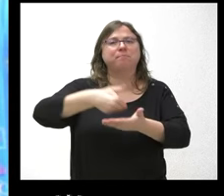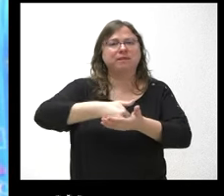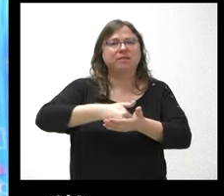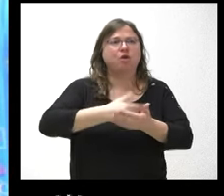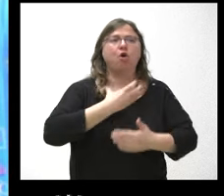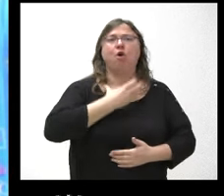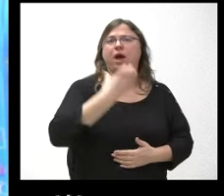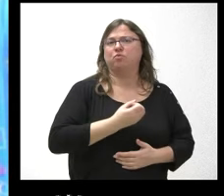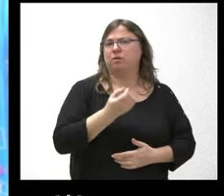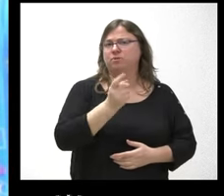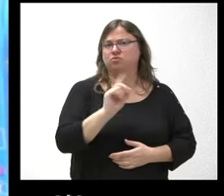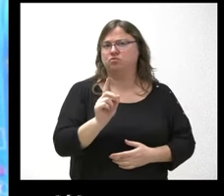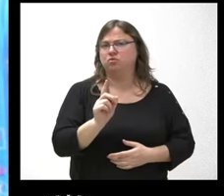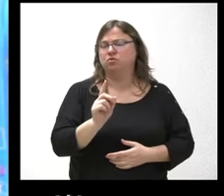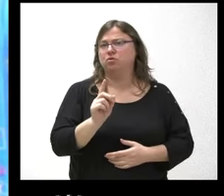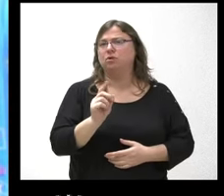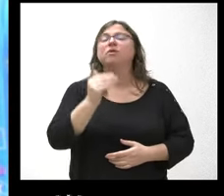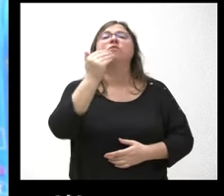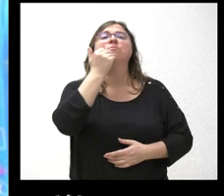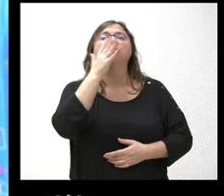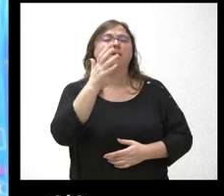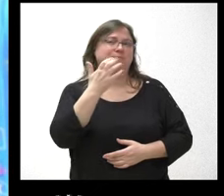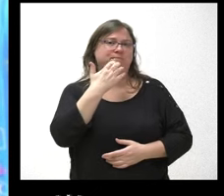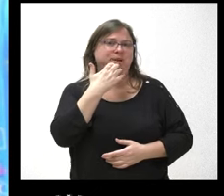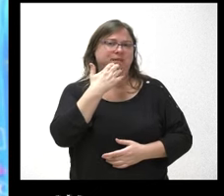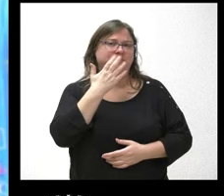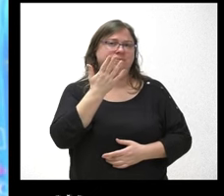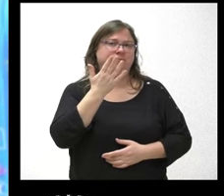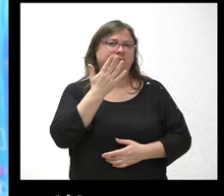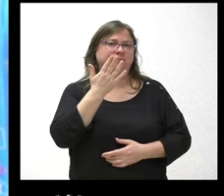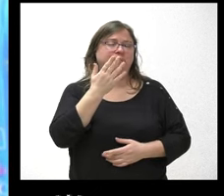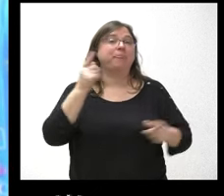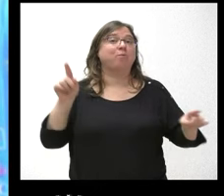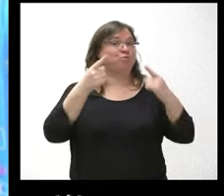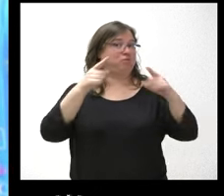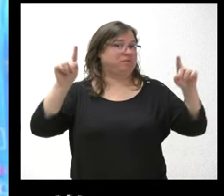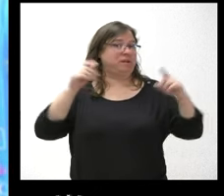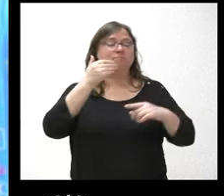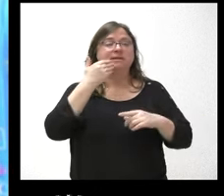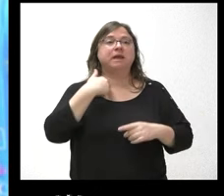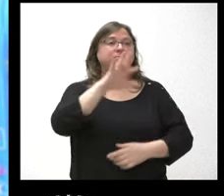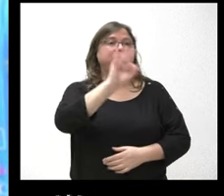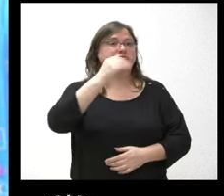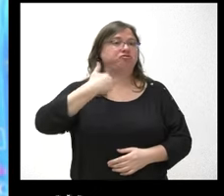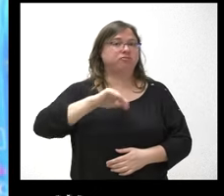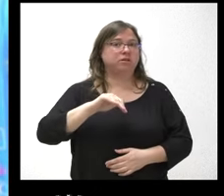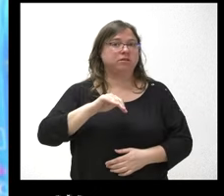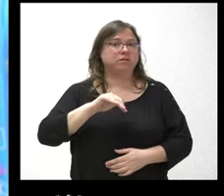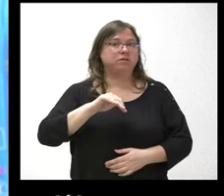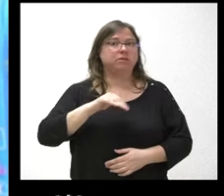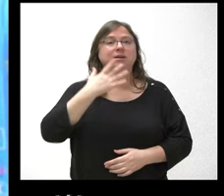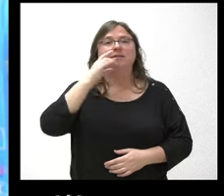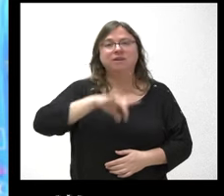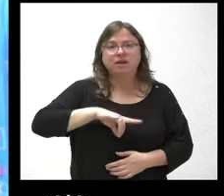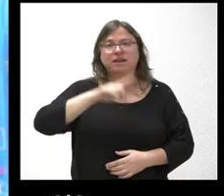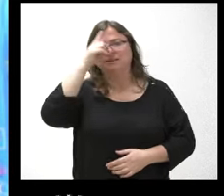diferentes ayuntamientos, por ejemplo, a los efectos de las actuaciones musicales, si ya están definidas, la Junta ya sabe cuáles son, si ya se